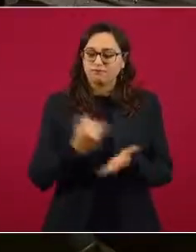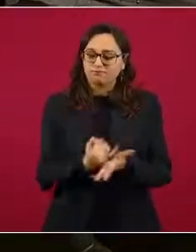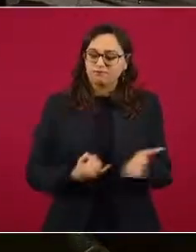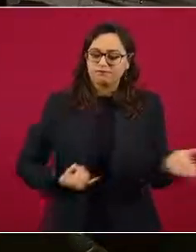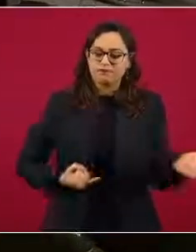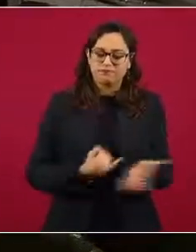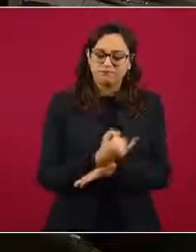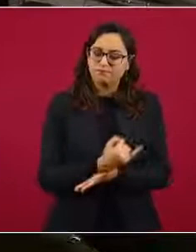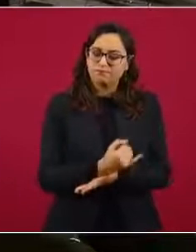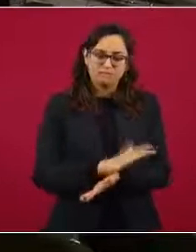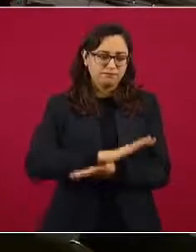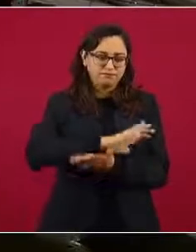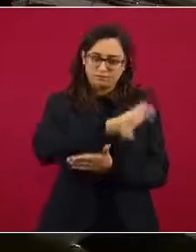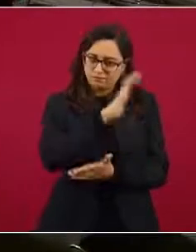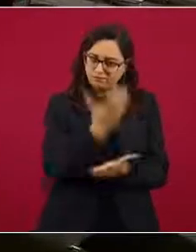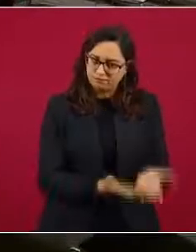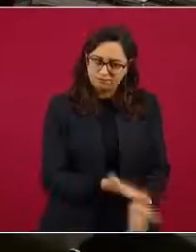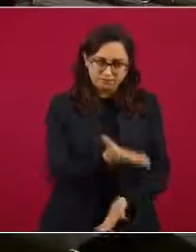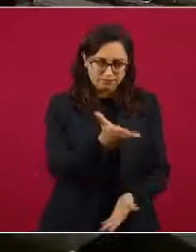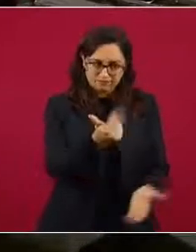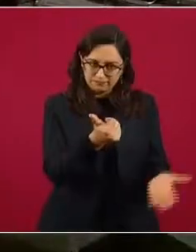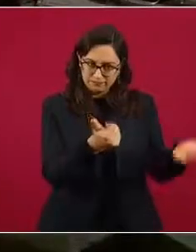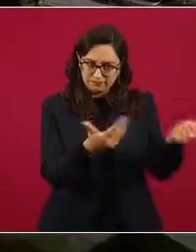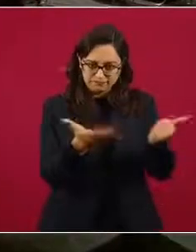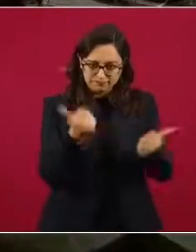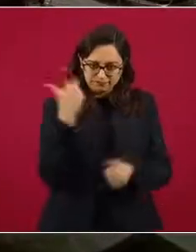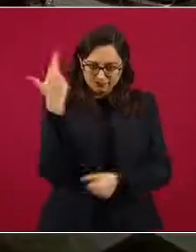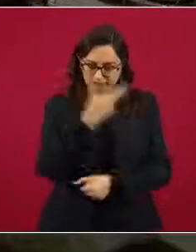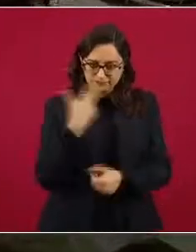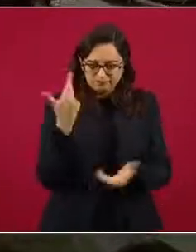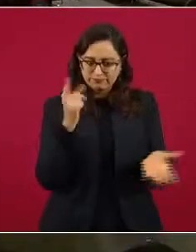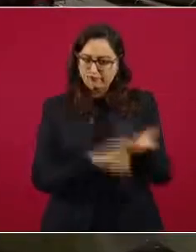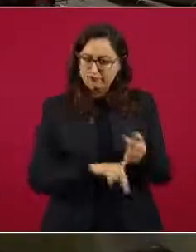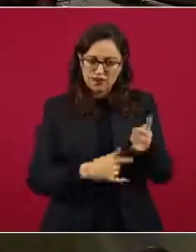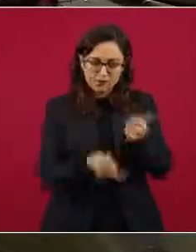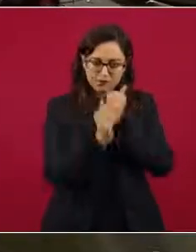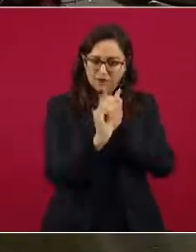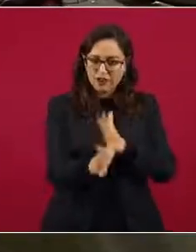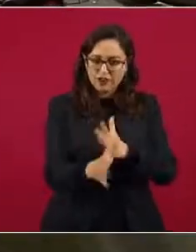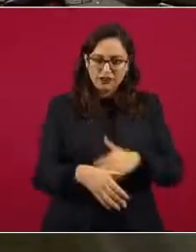de los contratos, porque es un fraude.